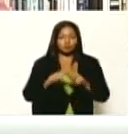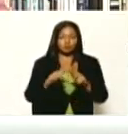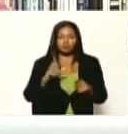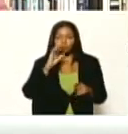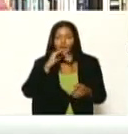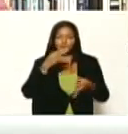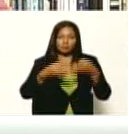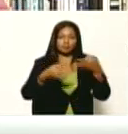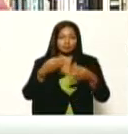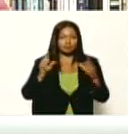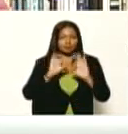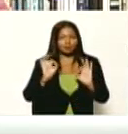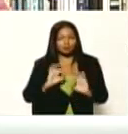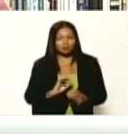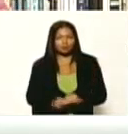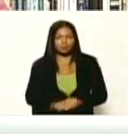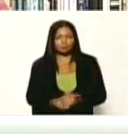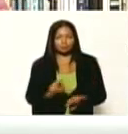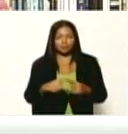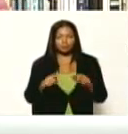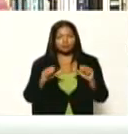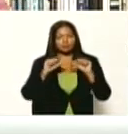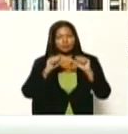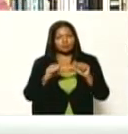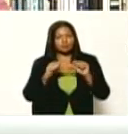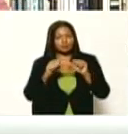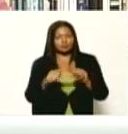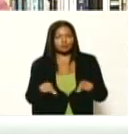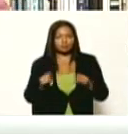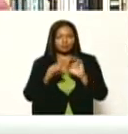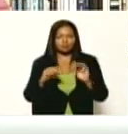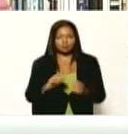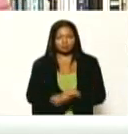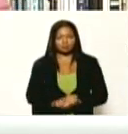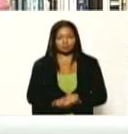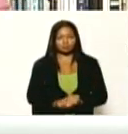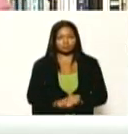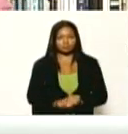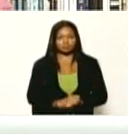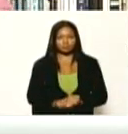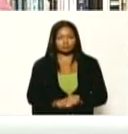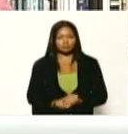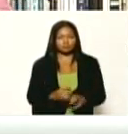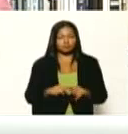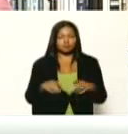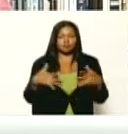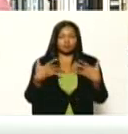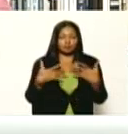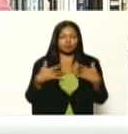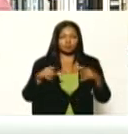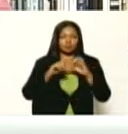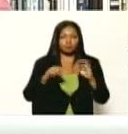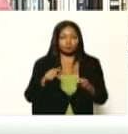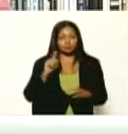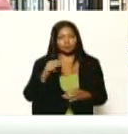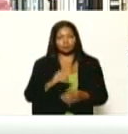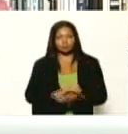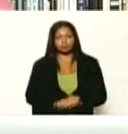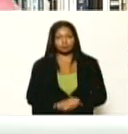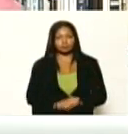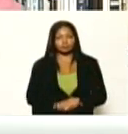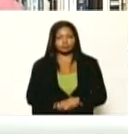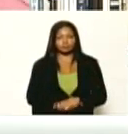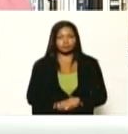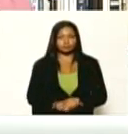injusticia, pero también nos llenamos de emoción y alegría cuando vemos manifestaciones como